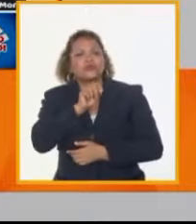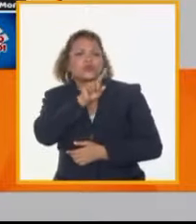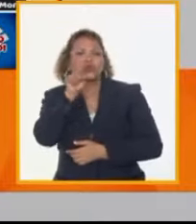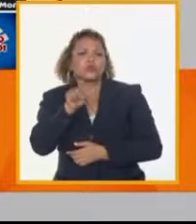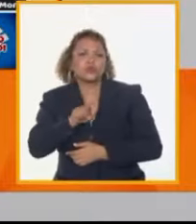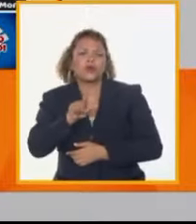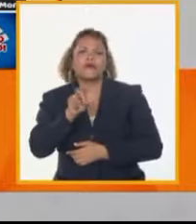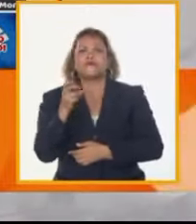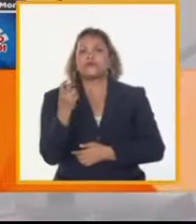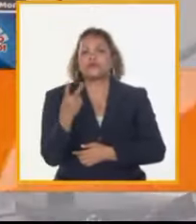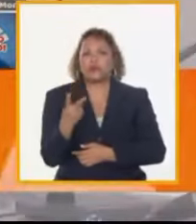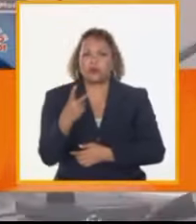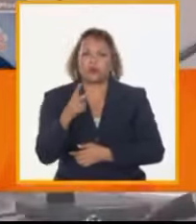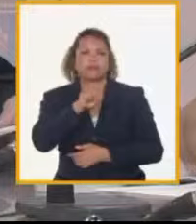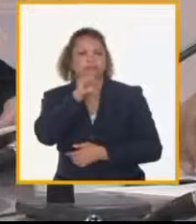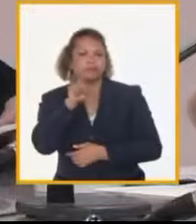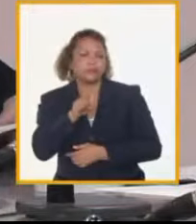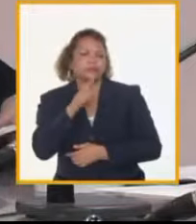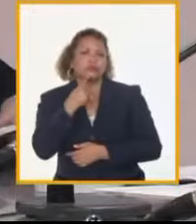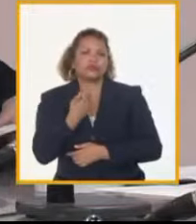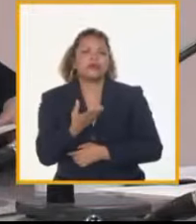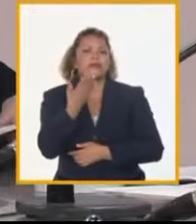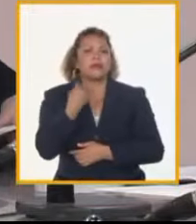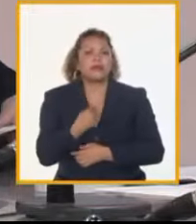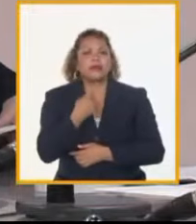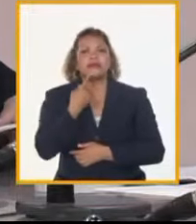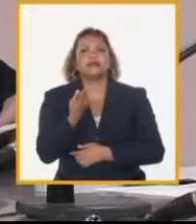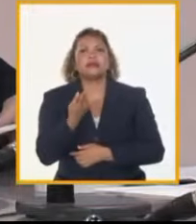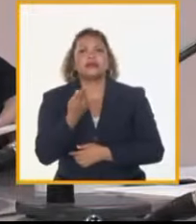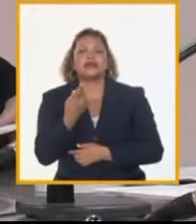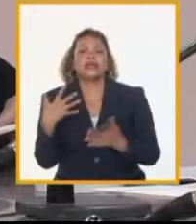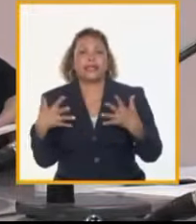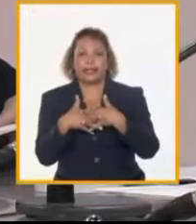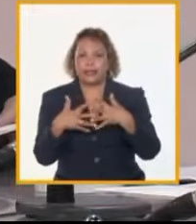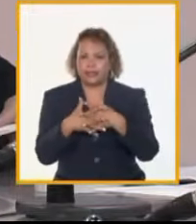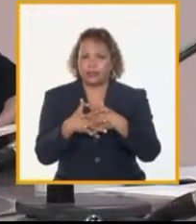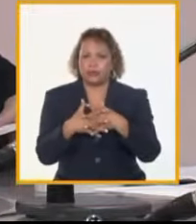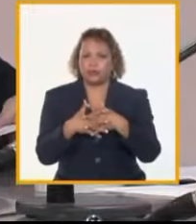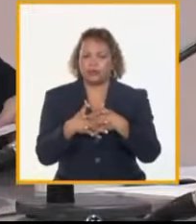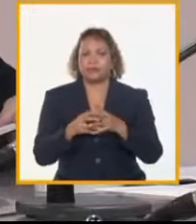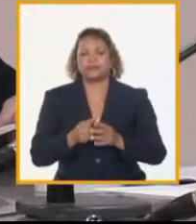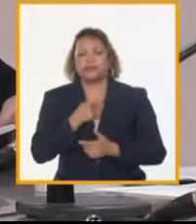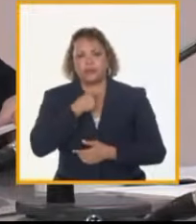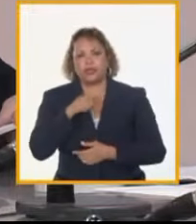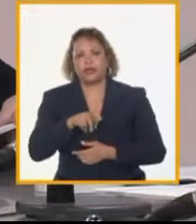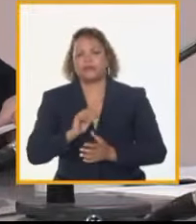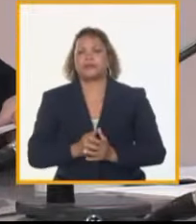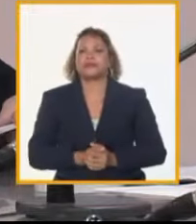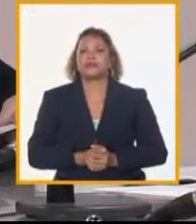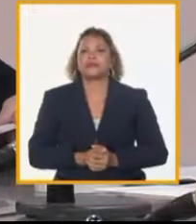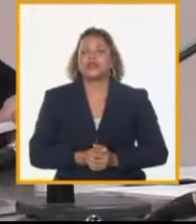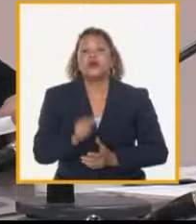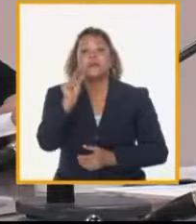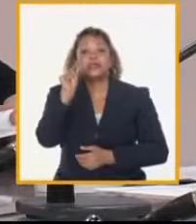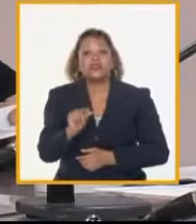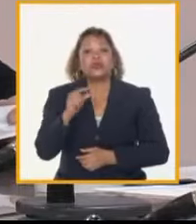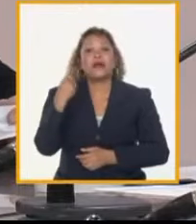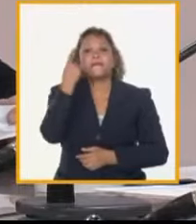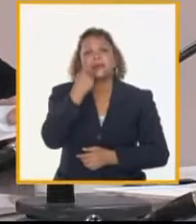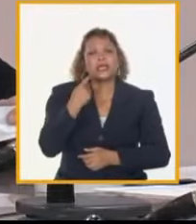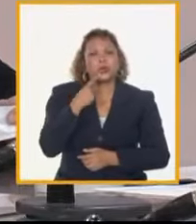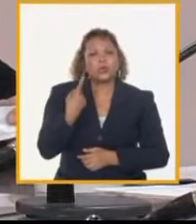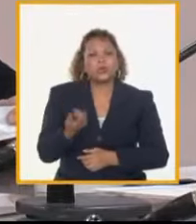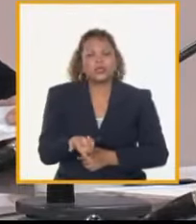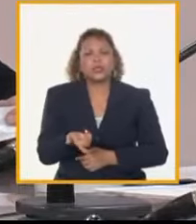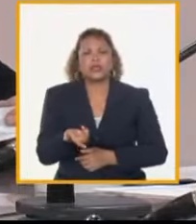me explicaba, tienen alguna relación en el trasfondo, no en el asunto. Hay uno que preguntaba del